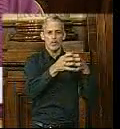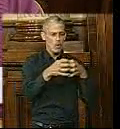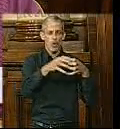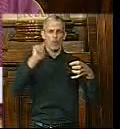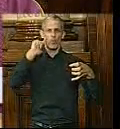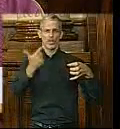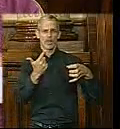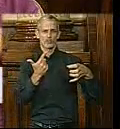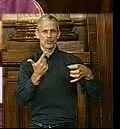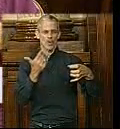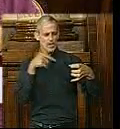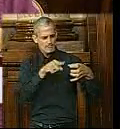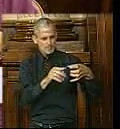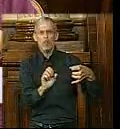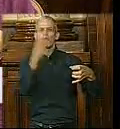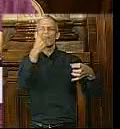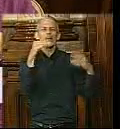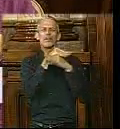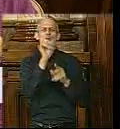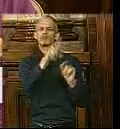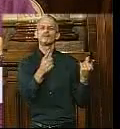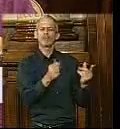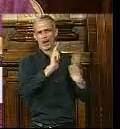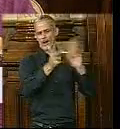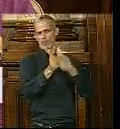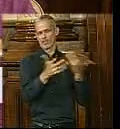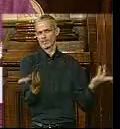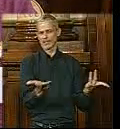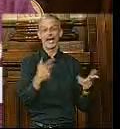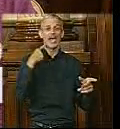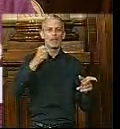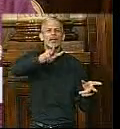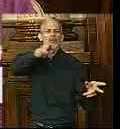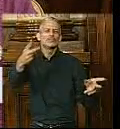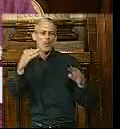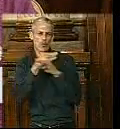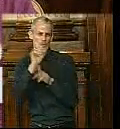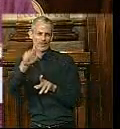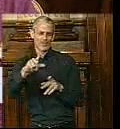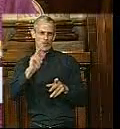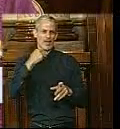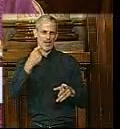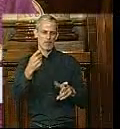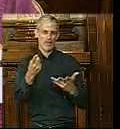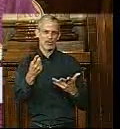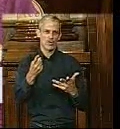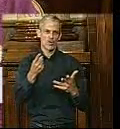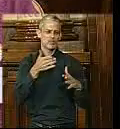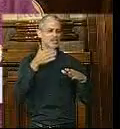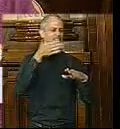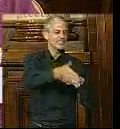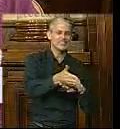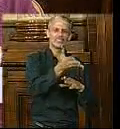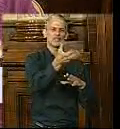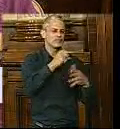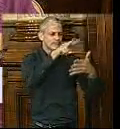sorda, como su primera lengua es la lengua de señas y el español es su segunda lengua, el acceso a través de la